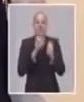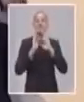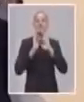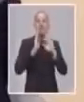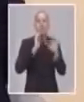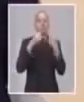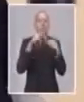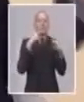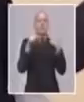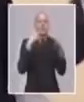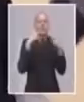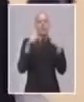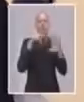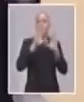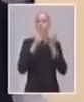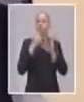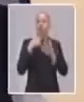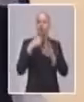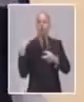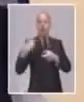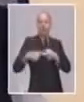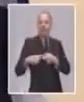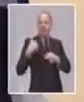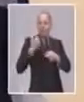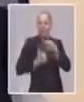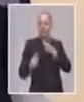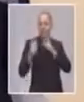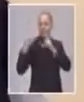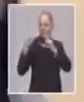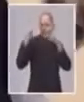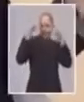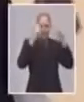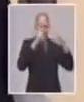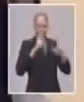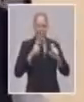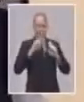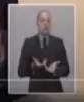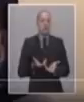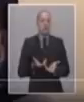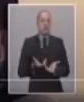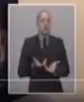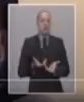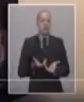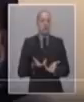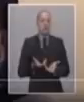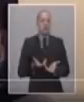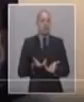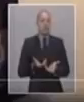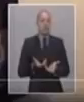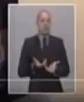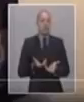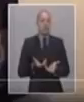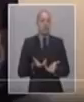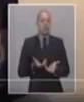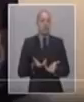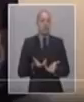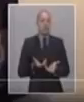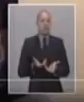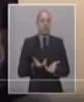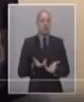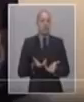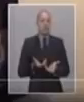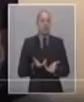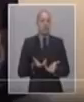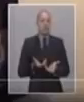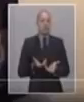apoyo y ellos piensan que todo esto lo generamos nosotros a través de robots. Y lo que estamos haciendo es poner la información,